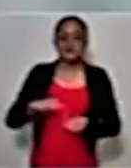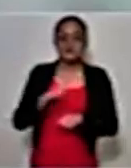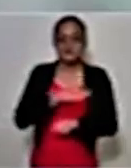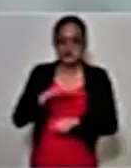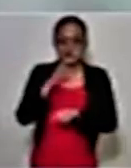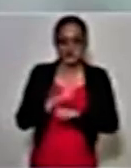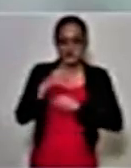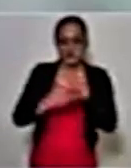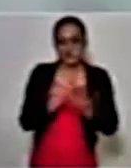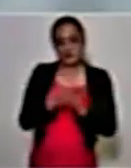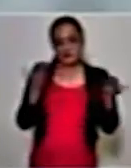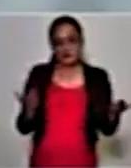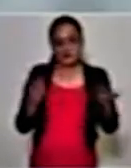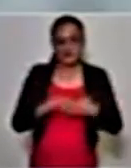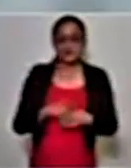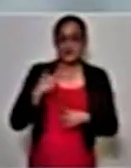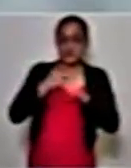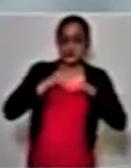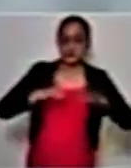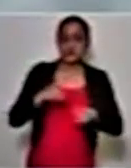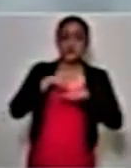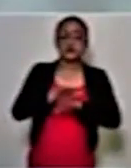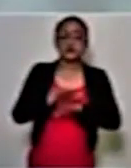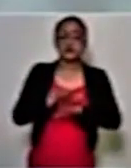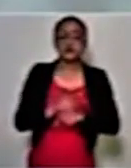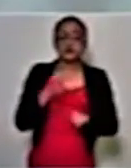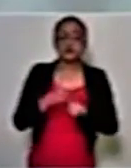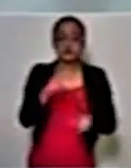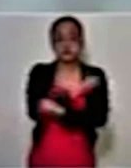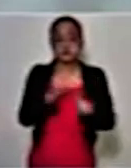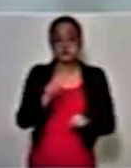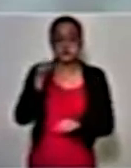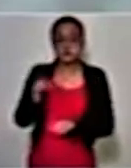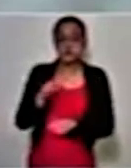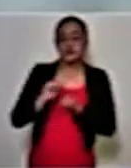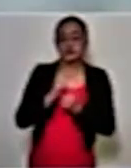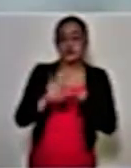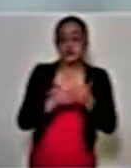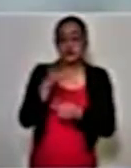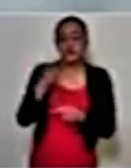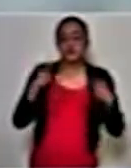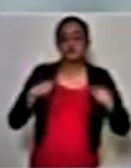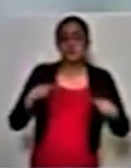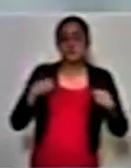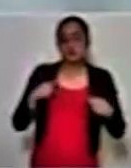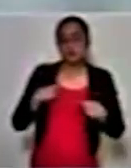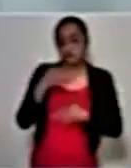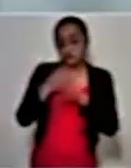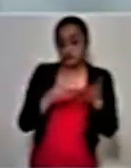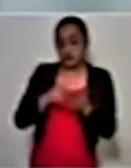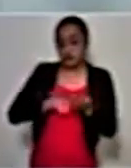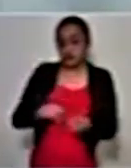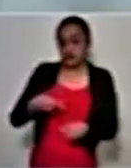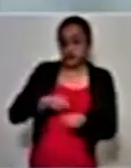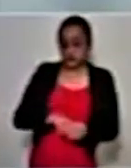Buen día a todas y todos. Informar sobre la explosión de la evolución de los pacientes sobre la explosión de